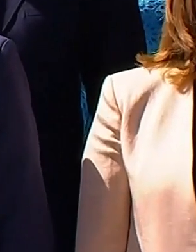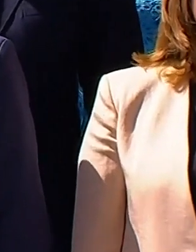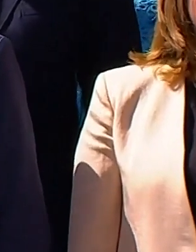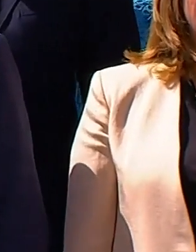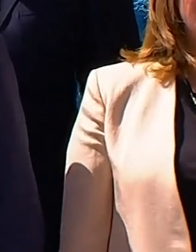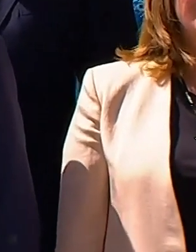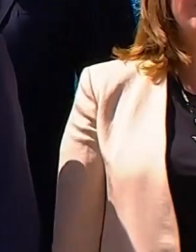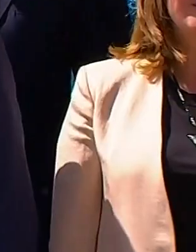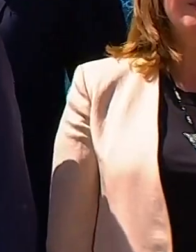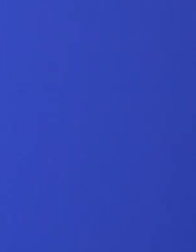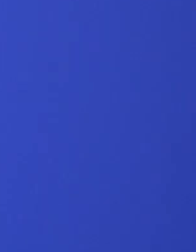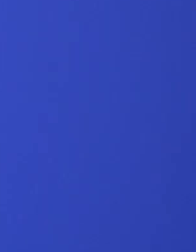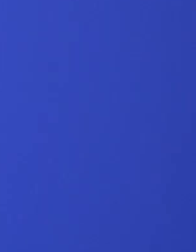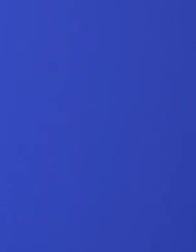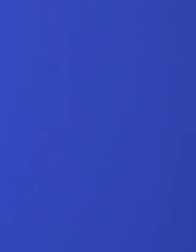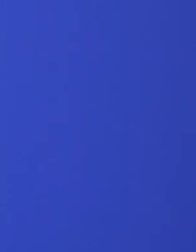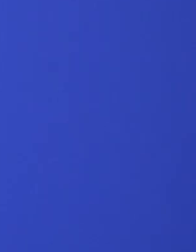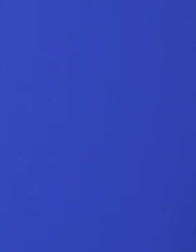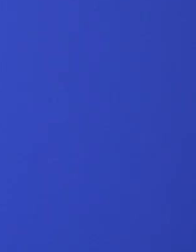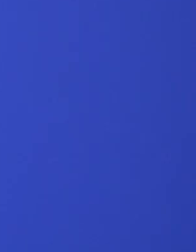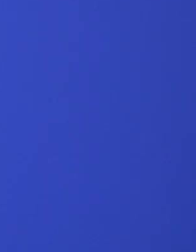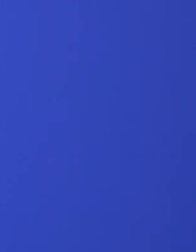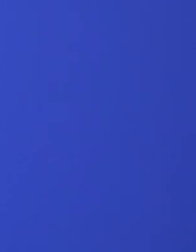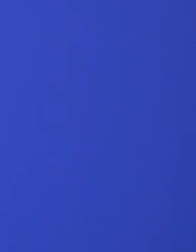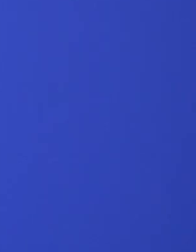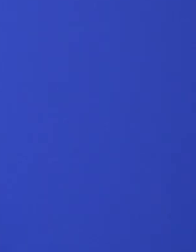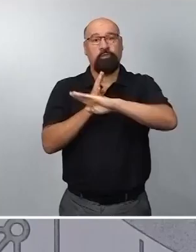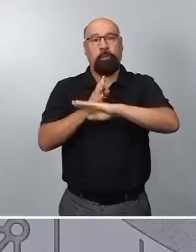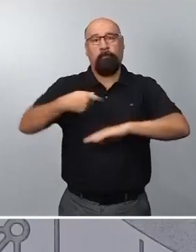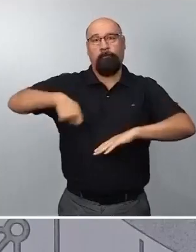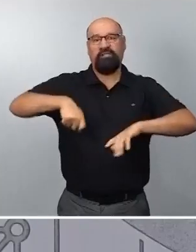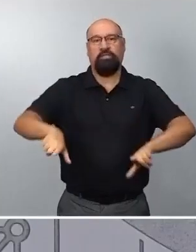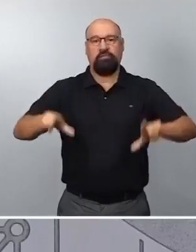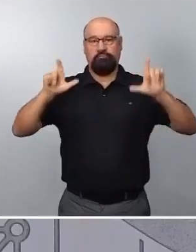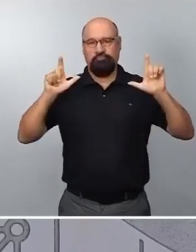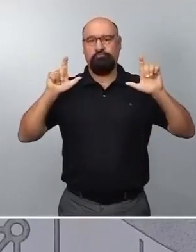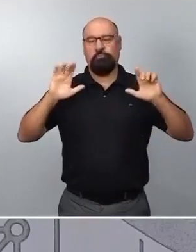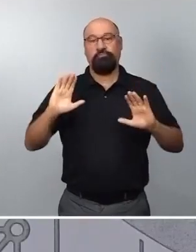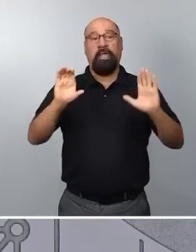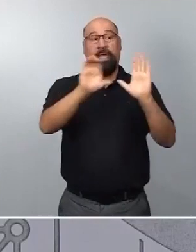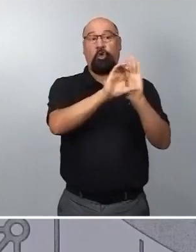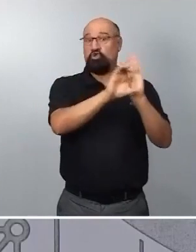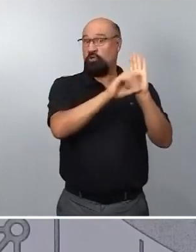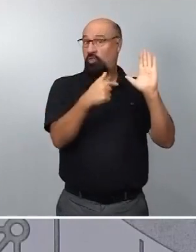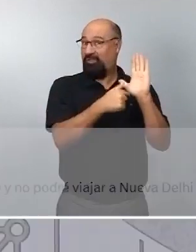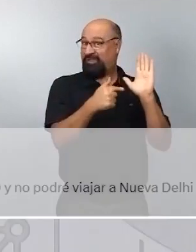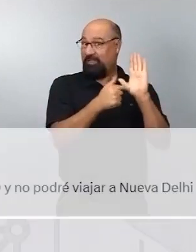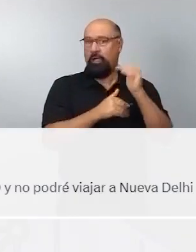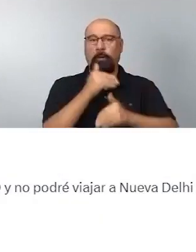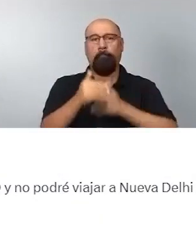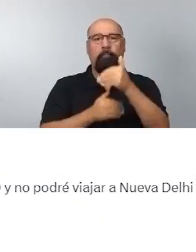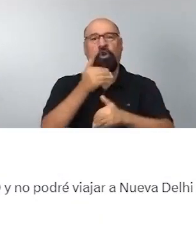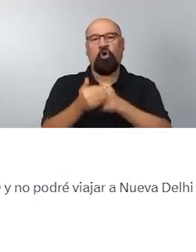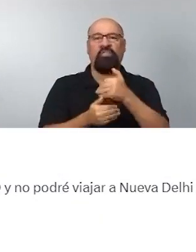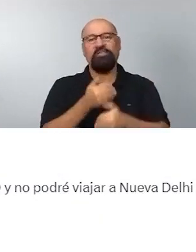exteriores Unión Europea y cooperación José Manuel Alvarez de este modo Sánchez ha explicado a través de su cuenta en la